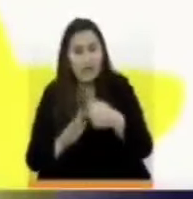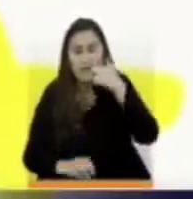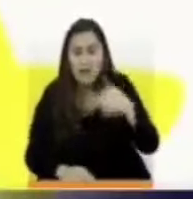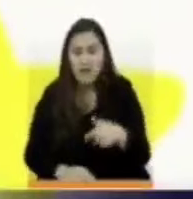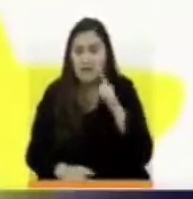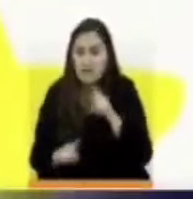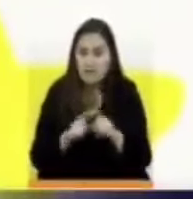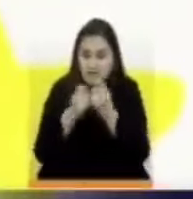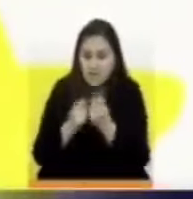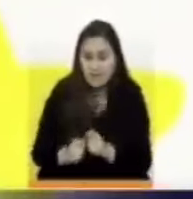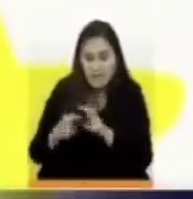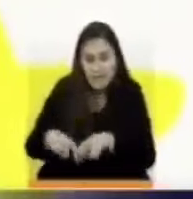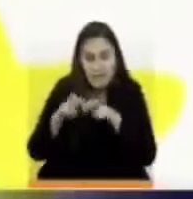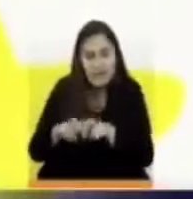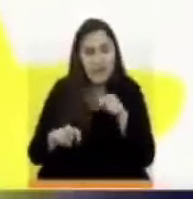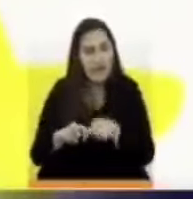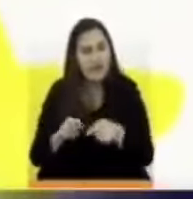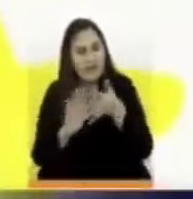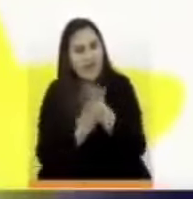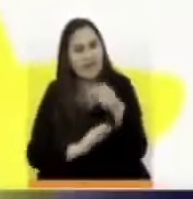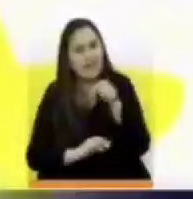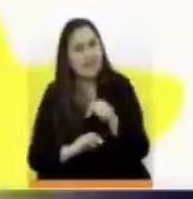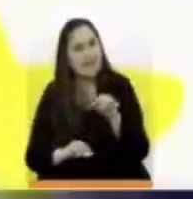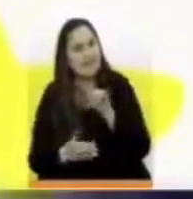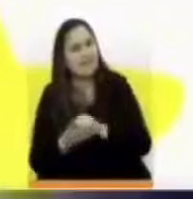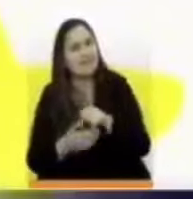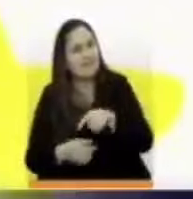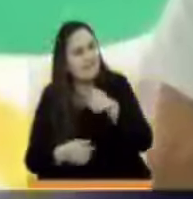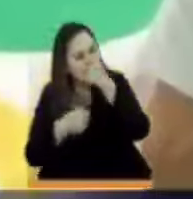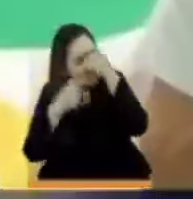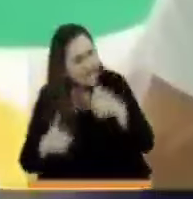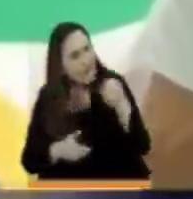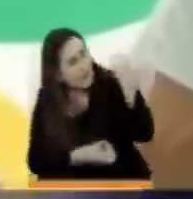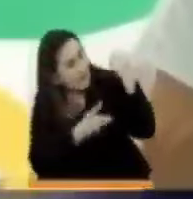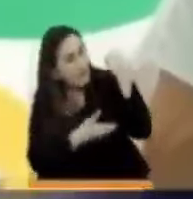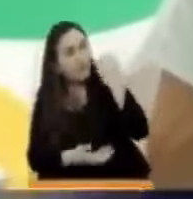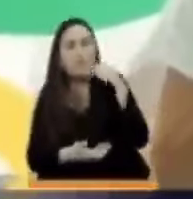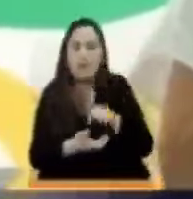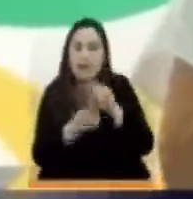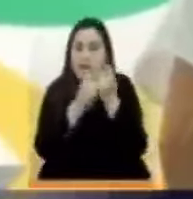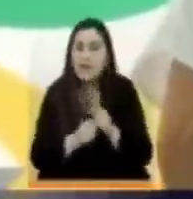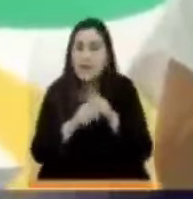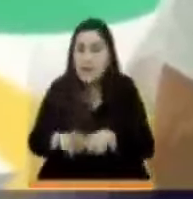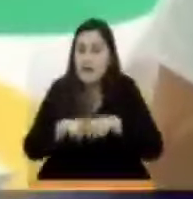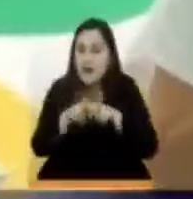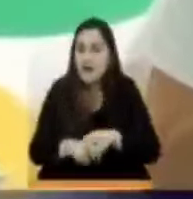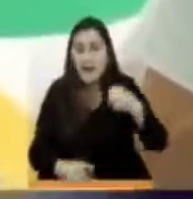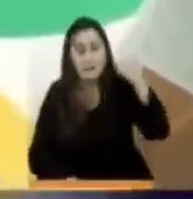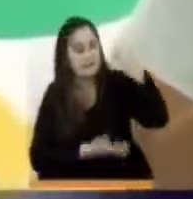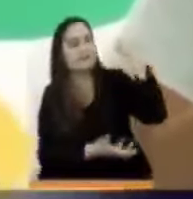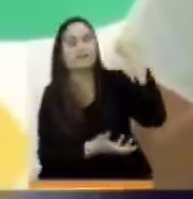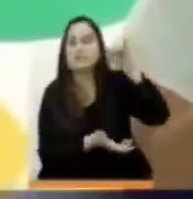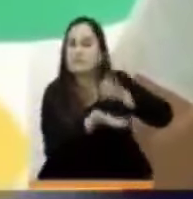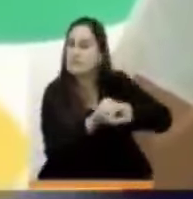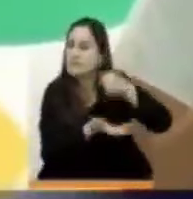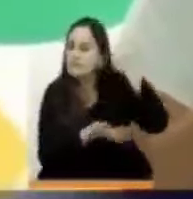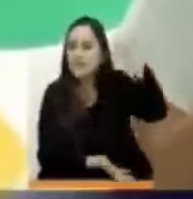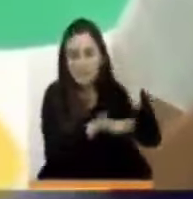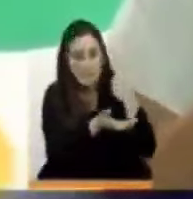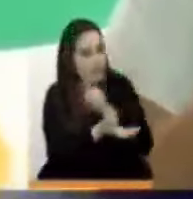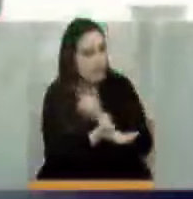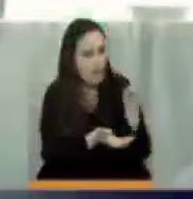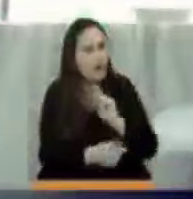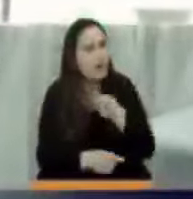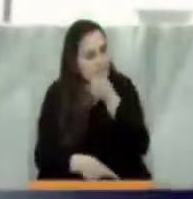humanidad a través de la declaración unilateral de Estado. El presupuesto de la reforma agraria no se recorta porque